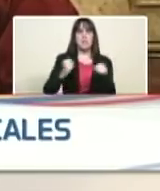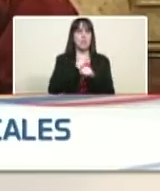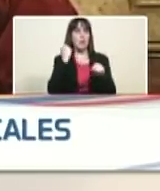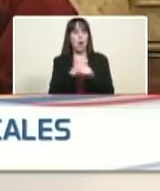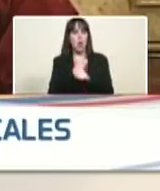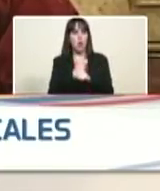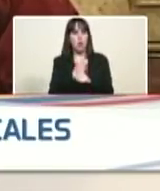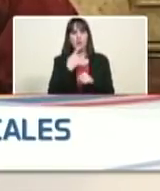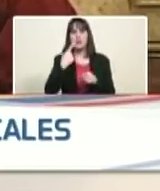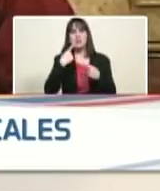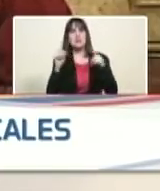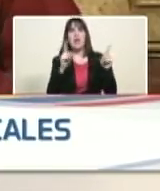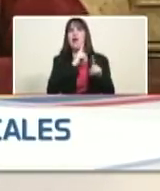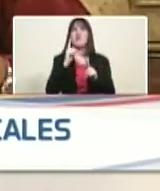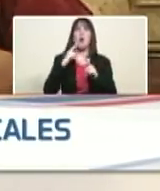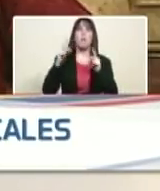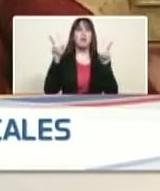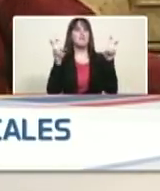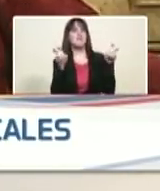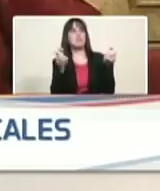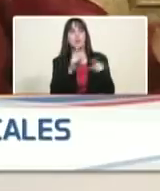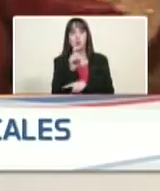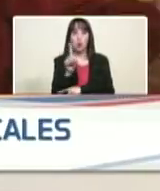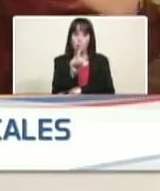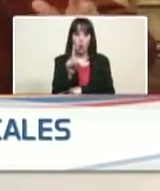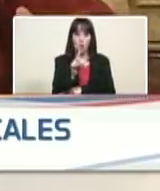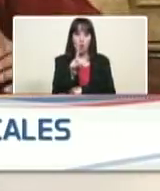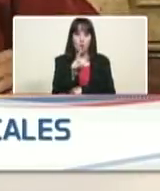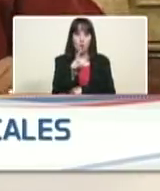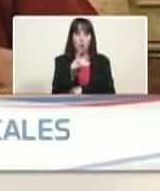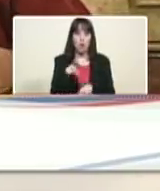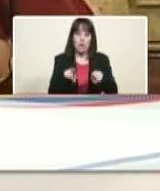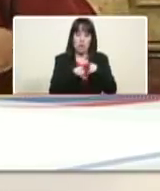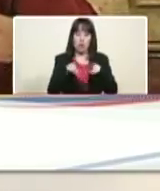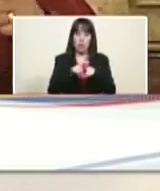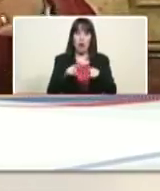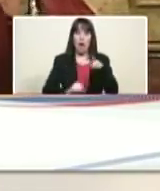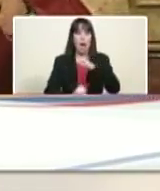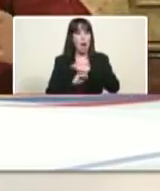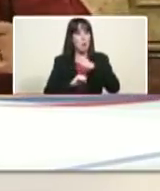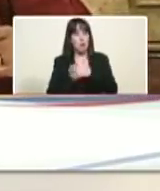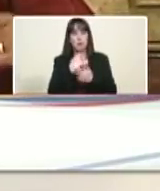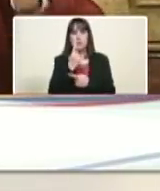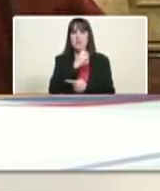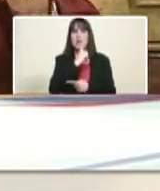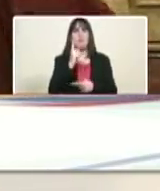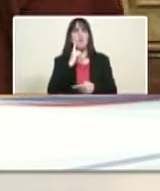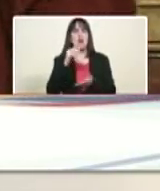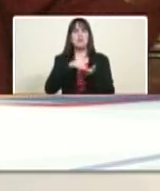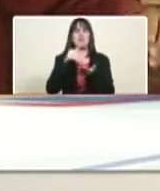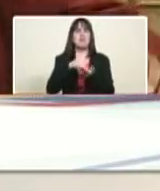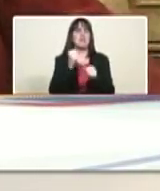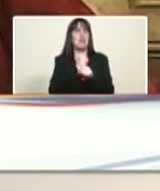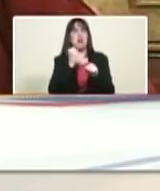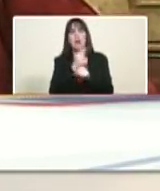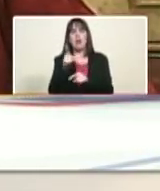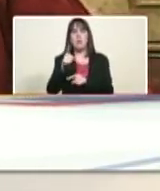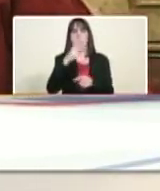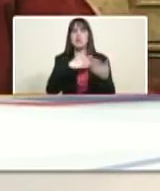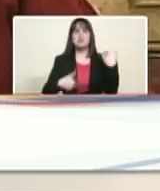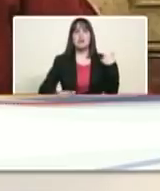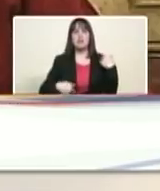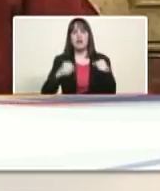decirme, por un eslogan, porque vino un jefe de marketing internacional a ponerle, no, Maduro tiene cara de obrero, es el presidente obrero.